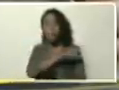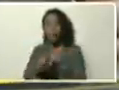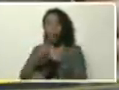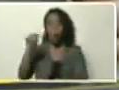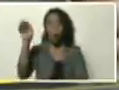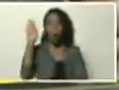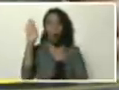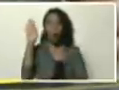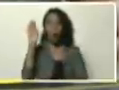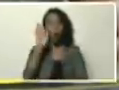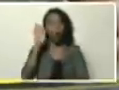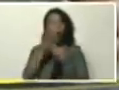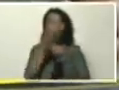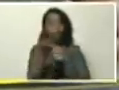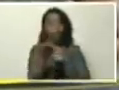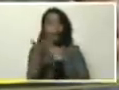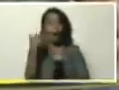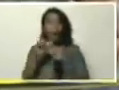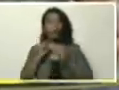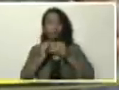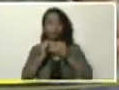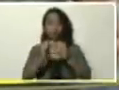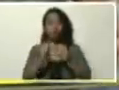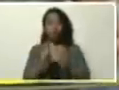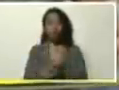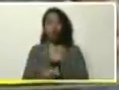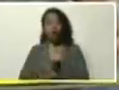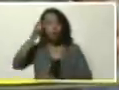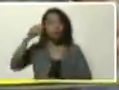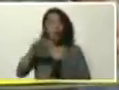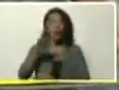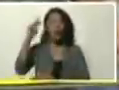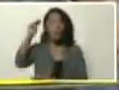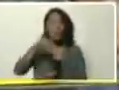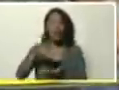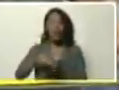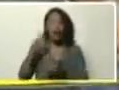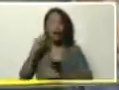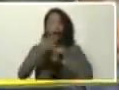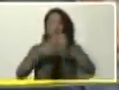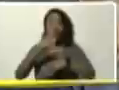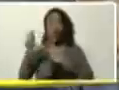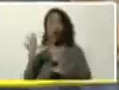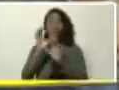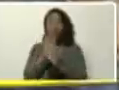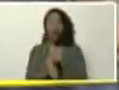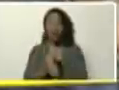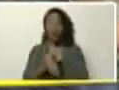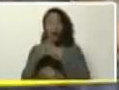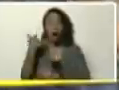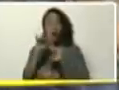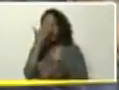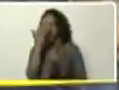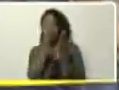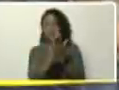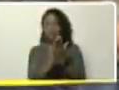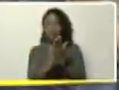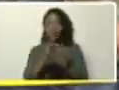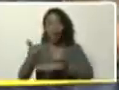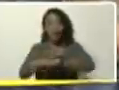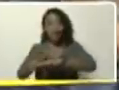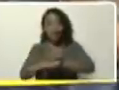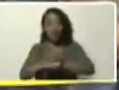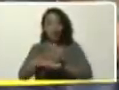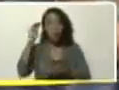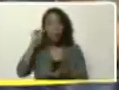jurídico? ¿Jura usted ser consecuente con el pueblo de Miranda que le ha delegado la confianza para estar al frente de la gobernación